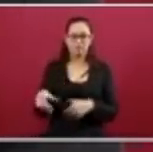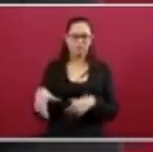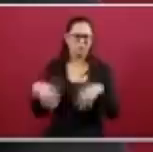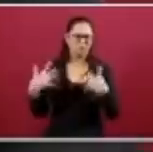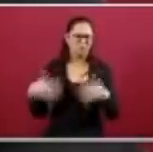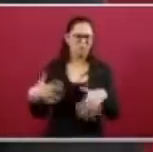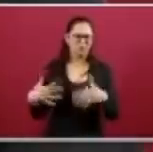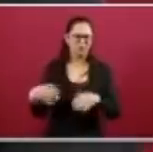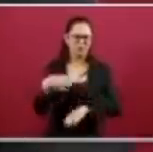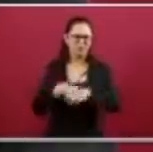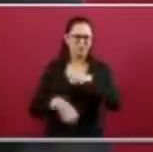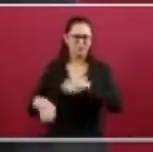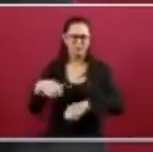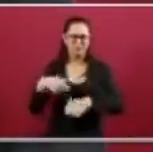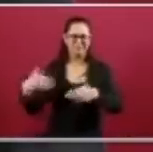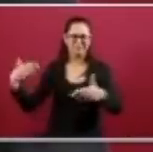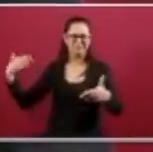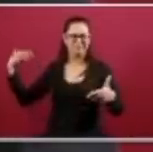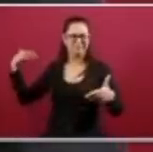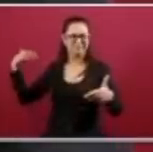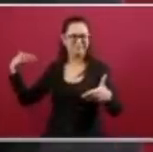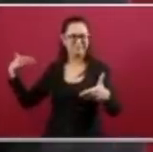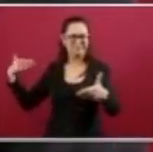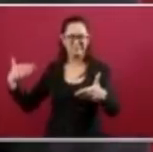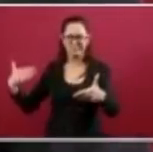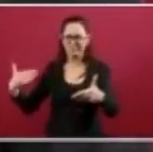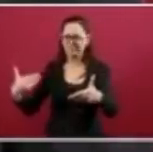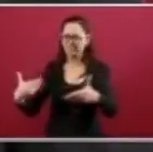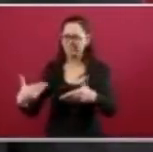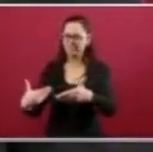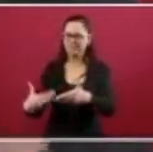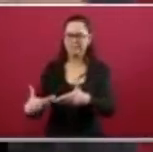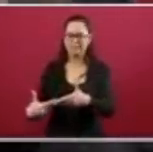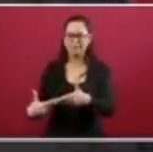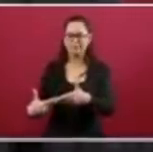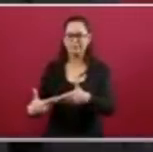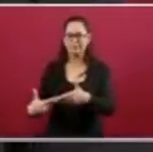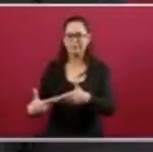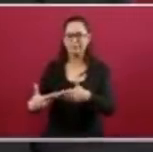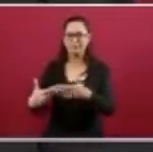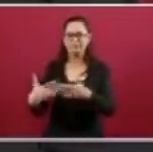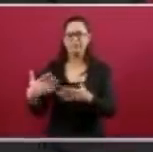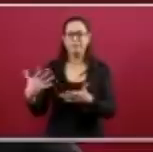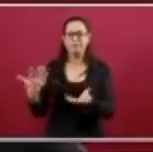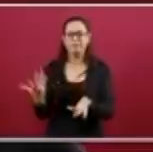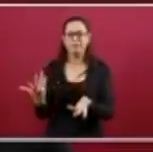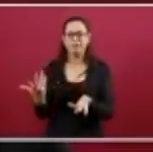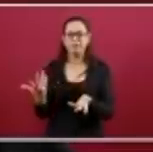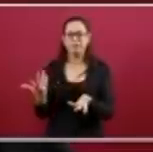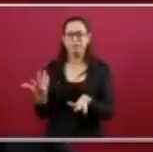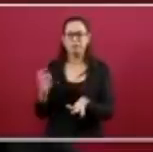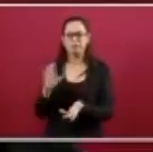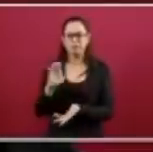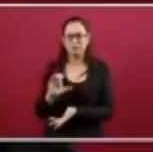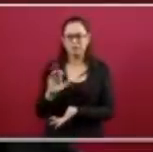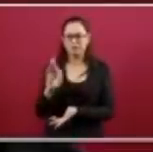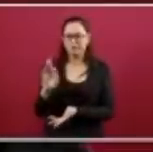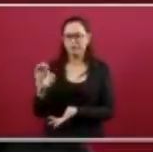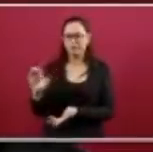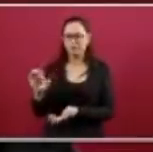que electrificó al país en unos cuantos años, se haya reducido a una empresa que